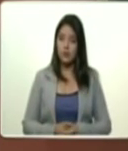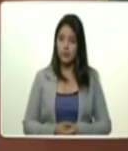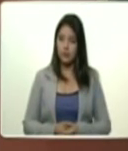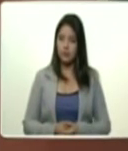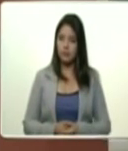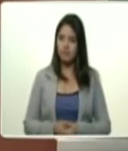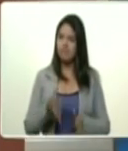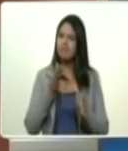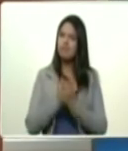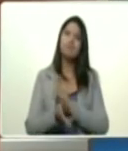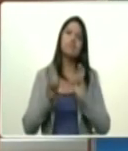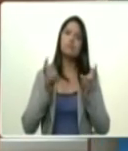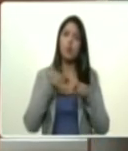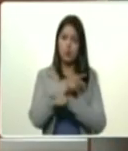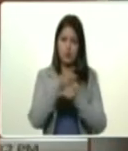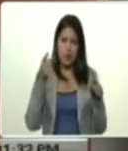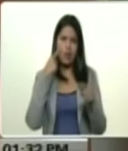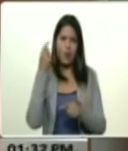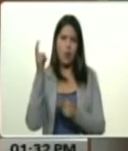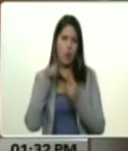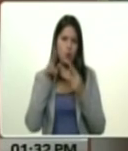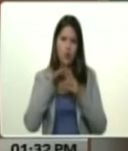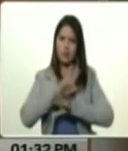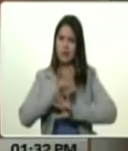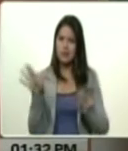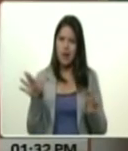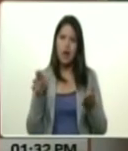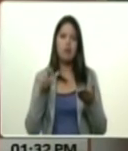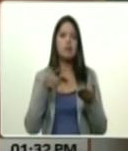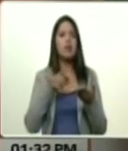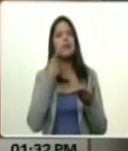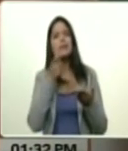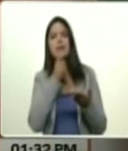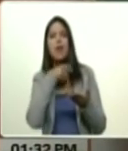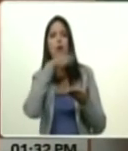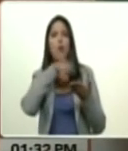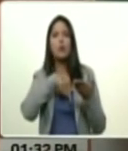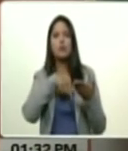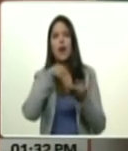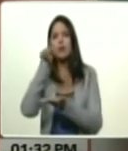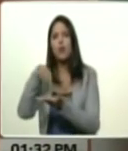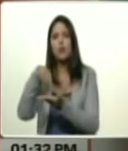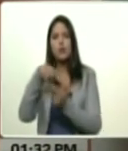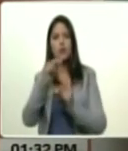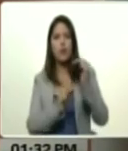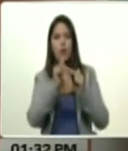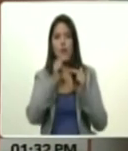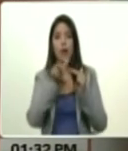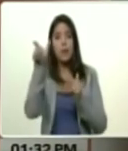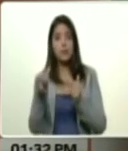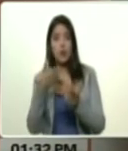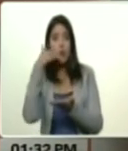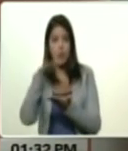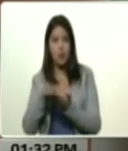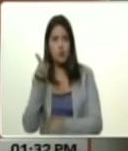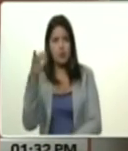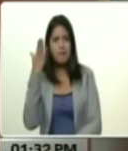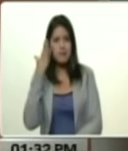del tema que usted conocen de los contratos. Y el señor fallecido, pues ustedes saben que